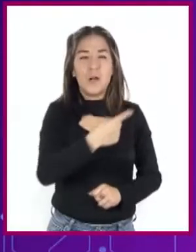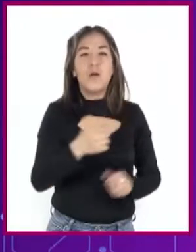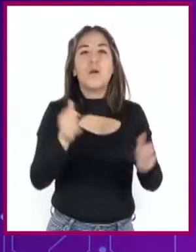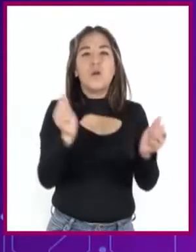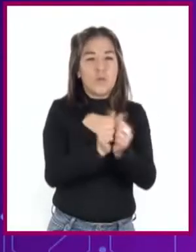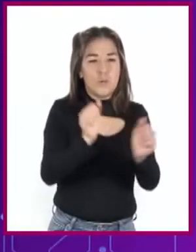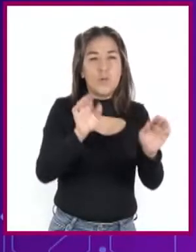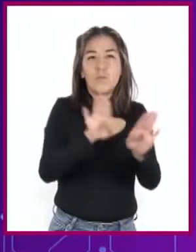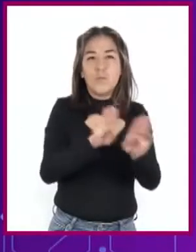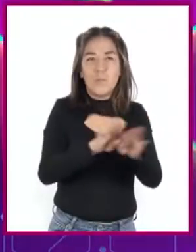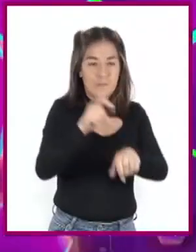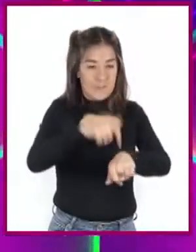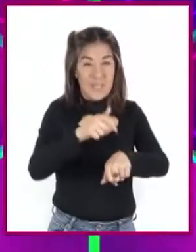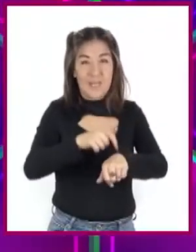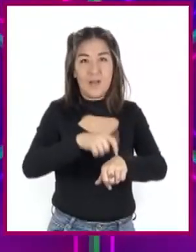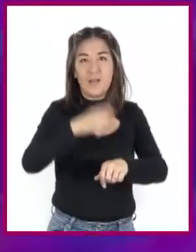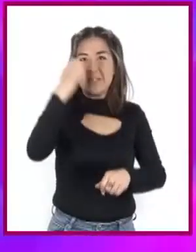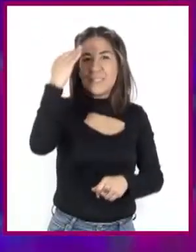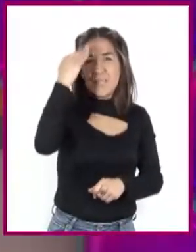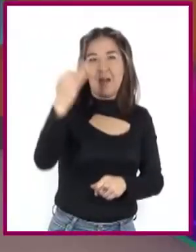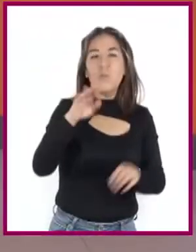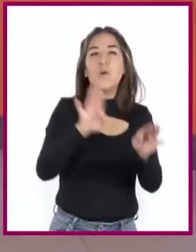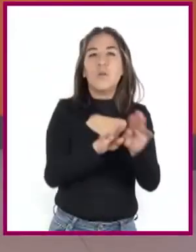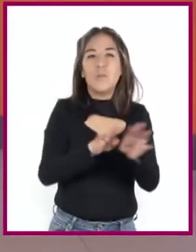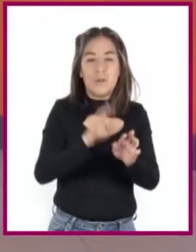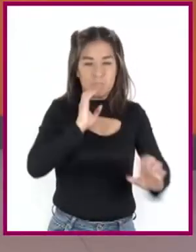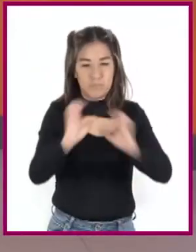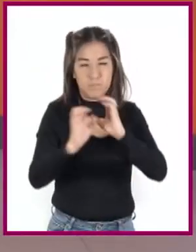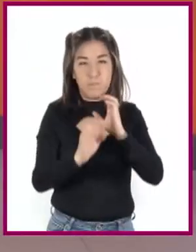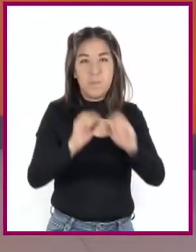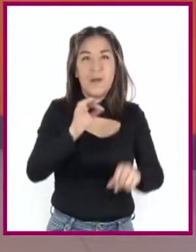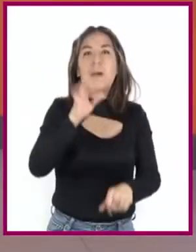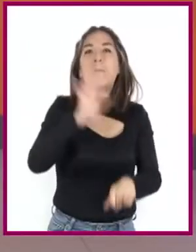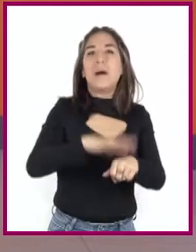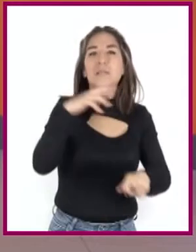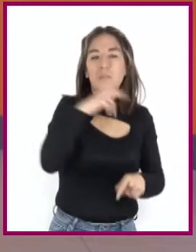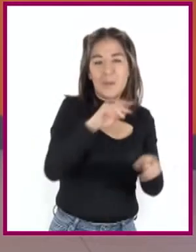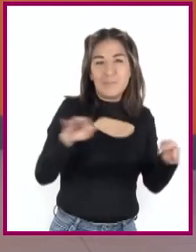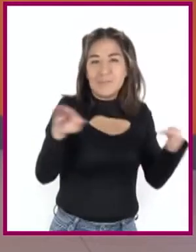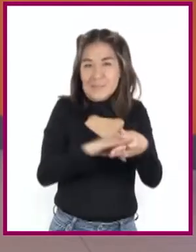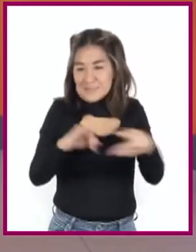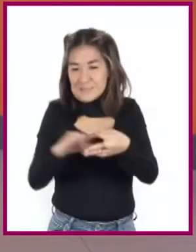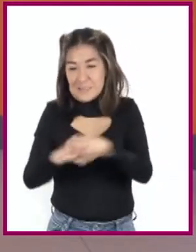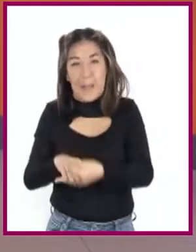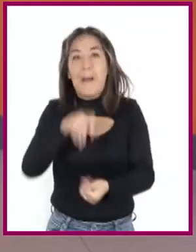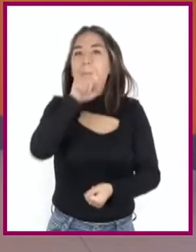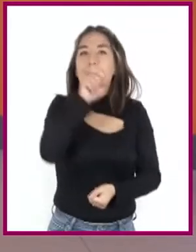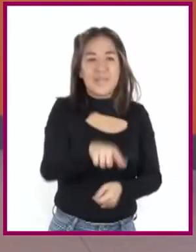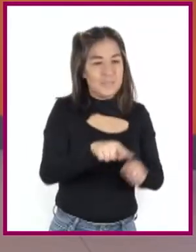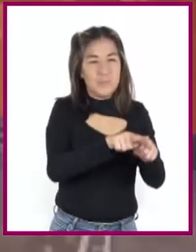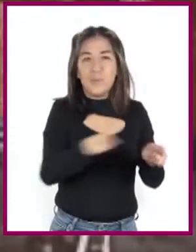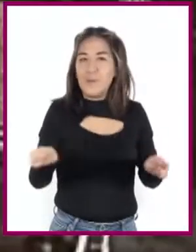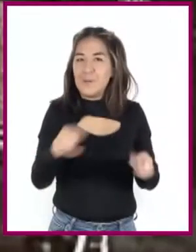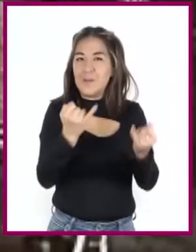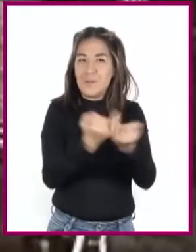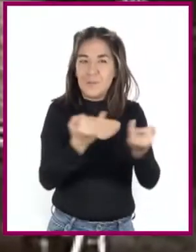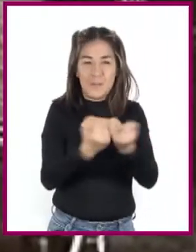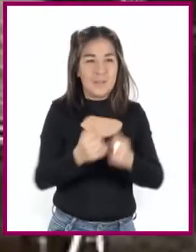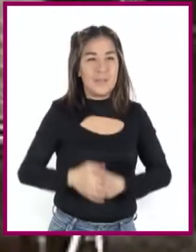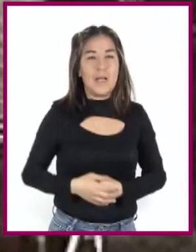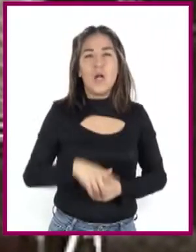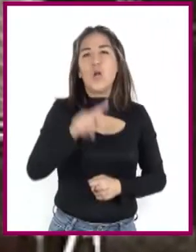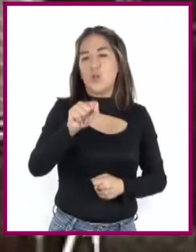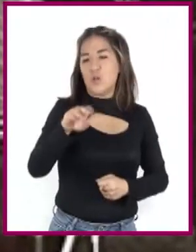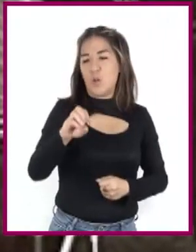multiplexación por división de tiempo que permitía varias comunicaciones simultáneas usando la misma línea. O Thomas